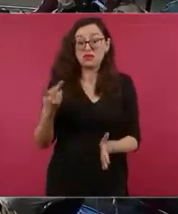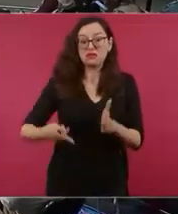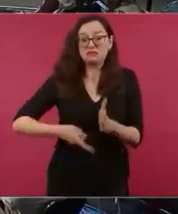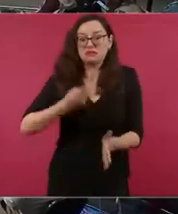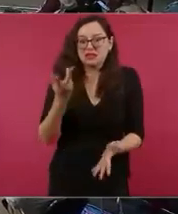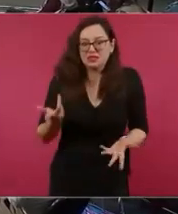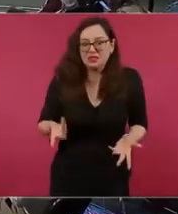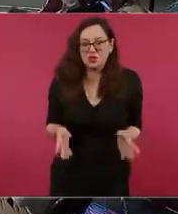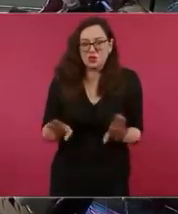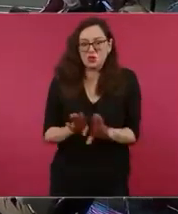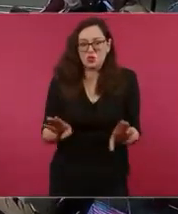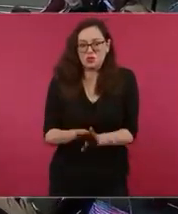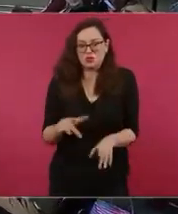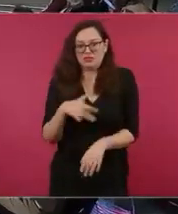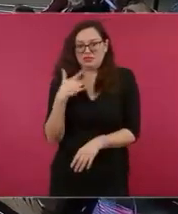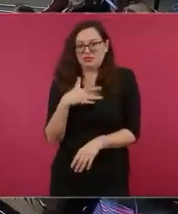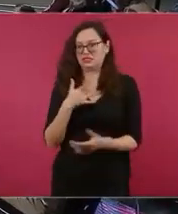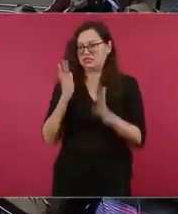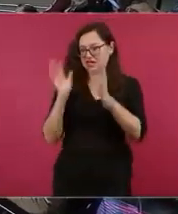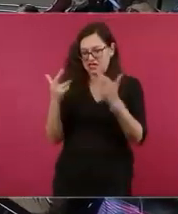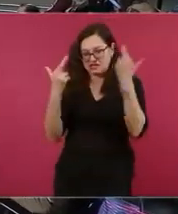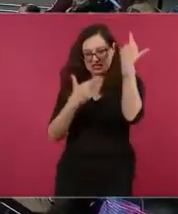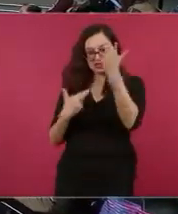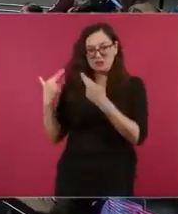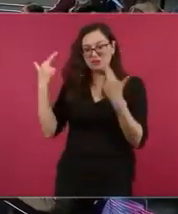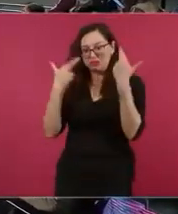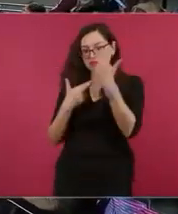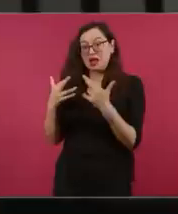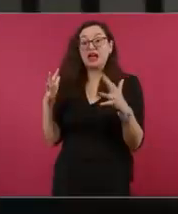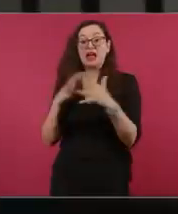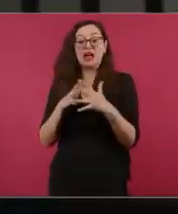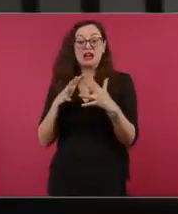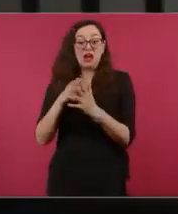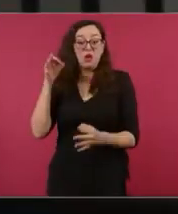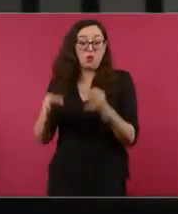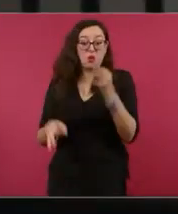conoce, así se ha estudiado jurídicamente, como la guerra judicial o el lawfare?